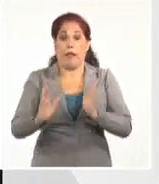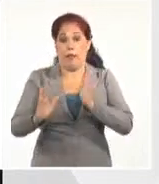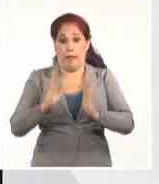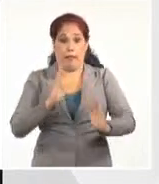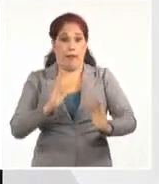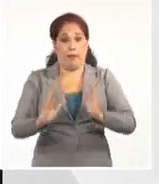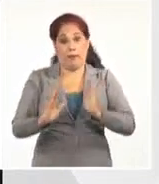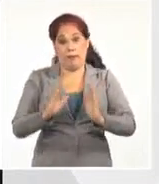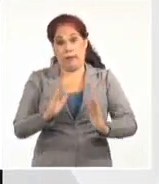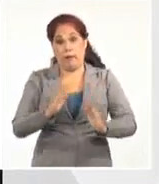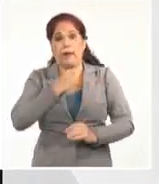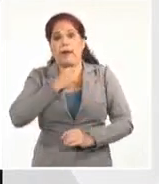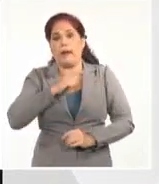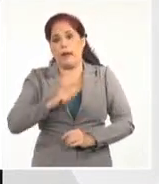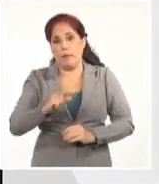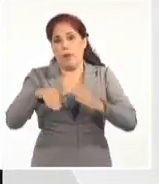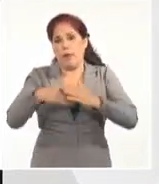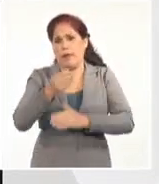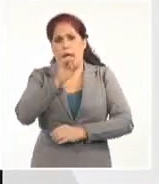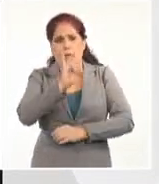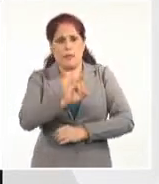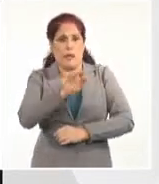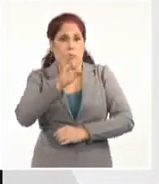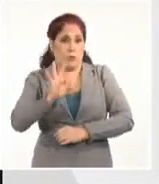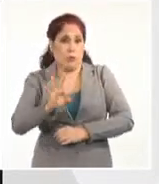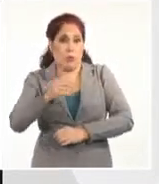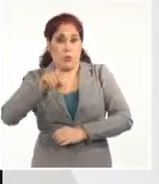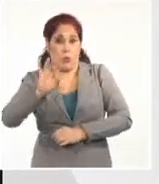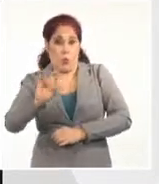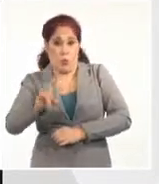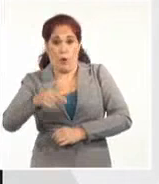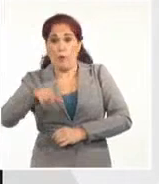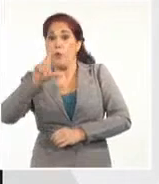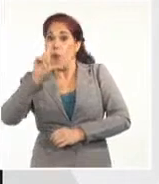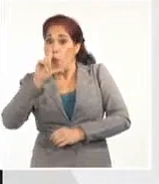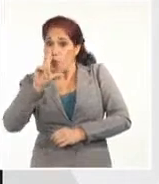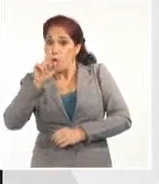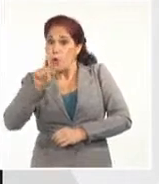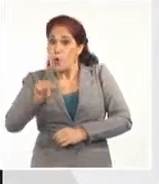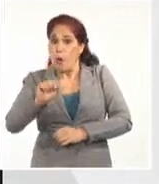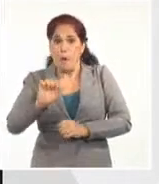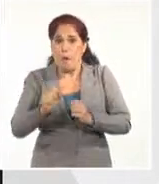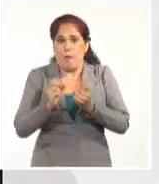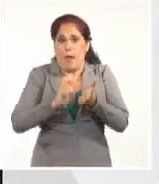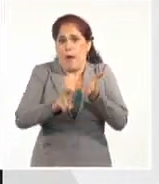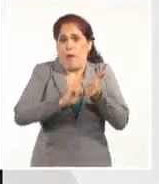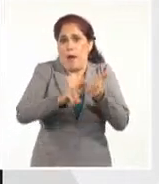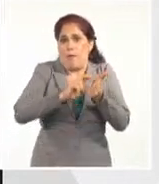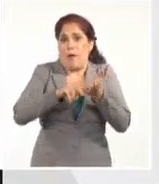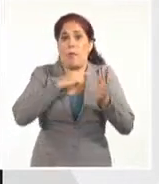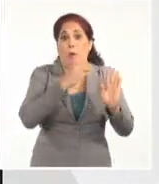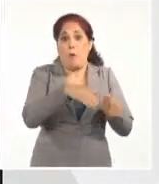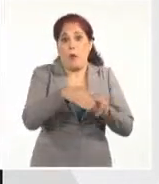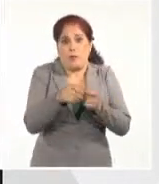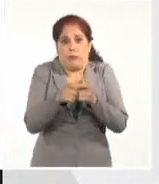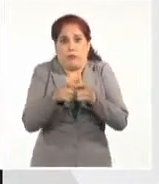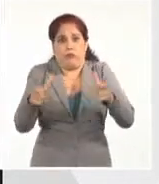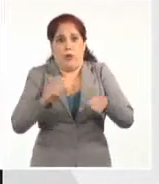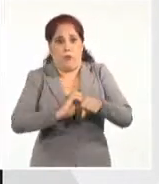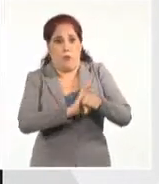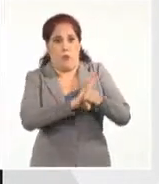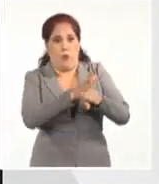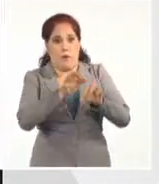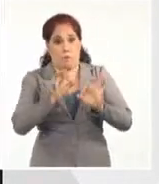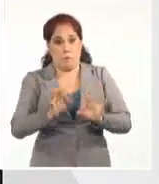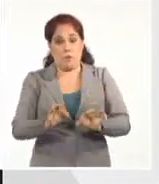digamos el día 7 8 y 9 de julio se debaten los recortes tanto de muertes como de